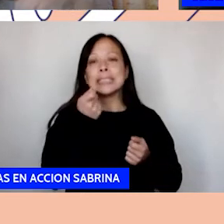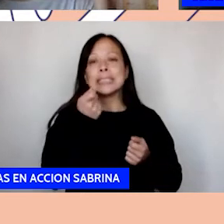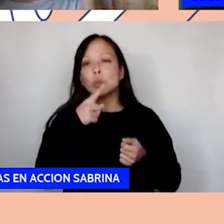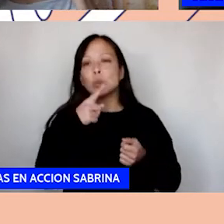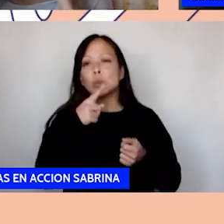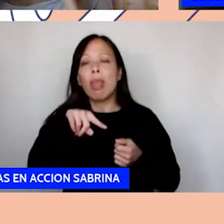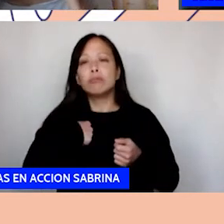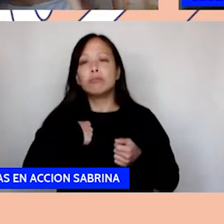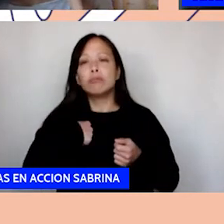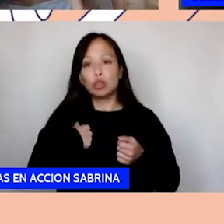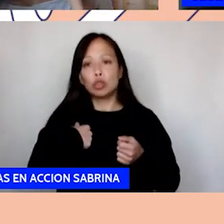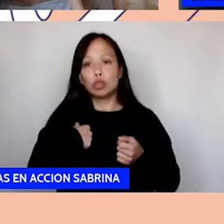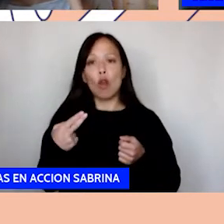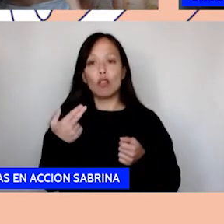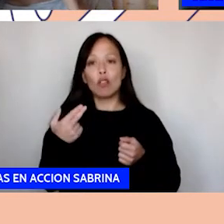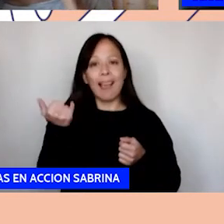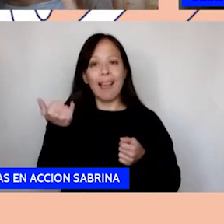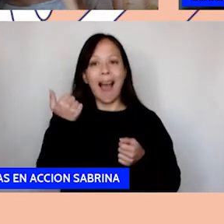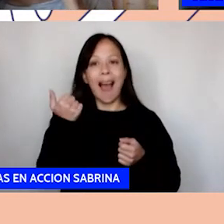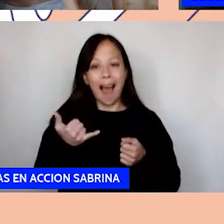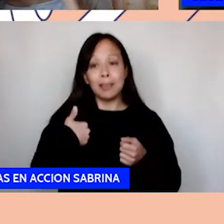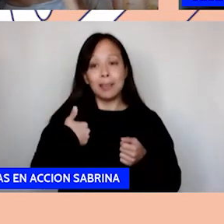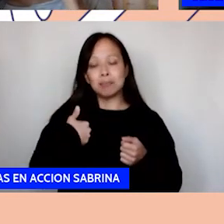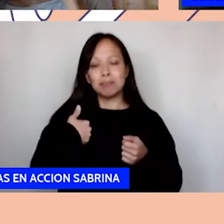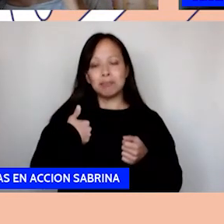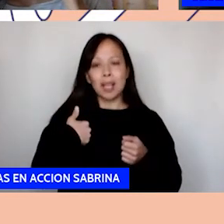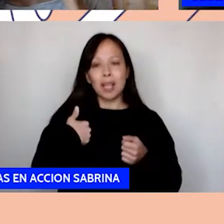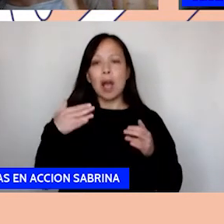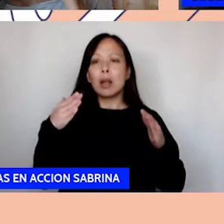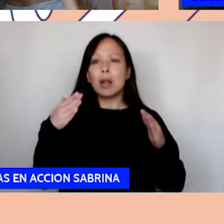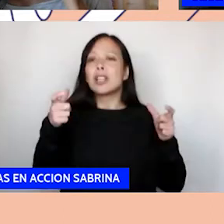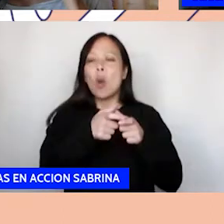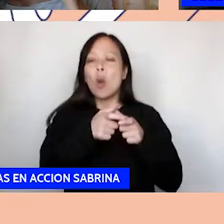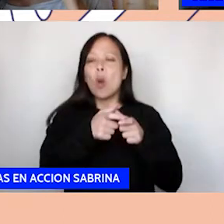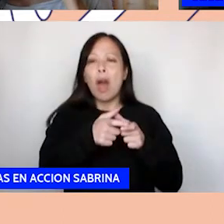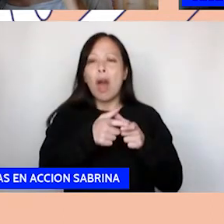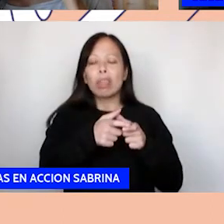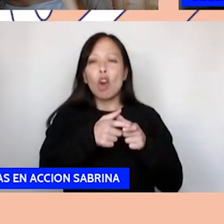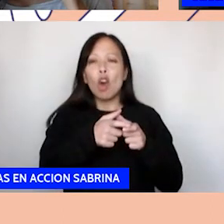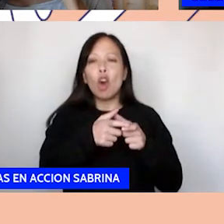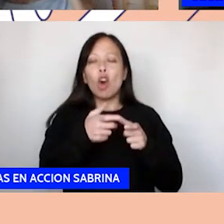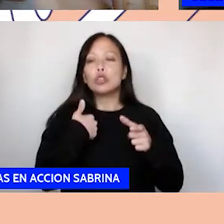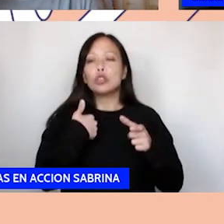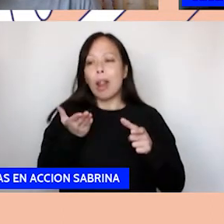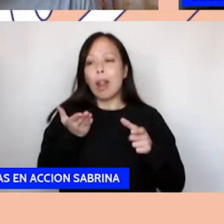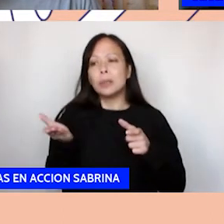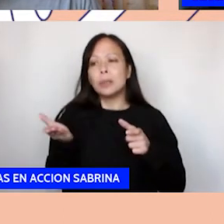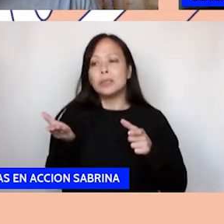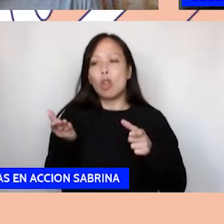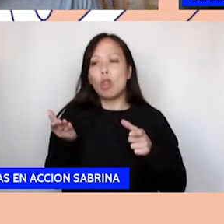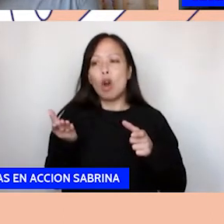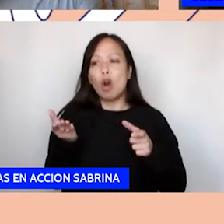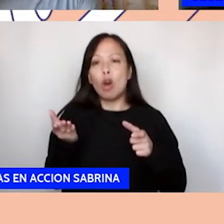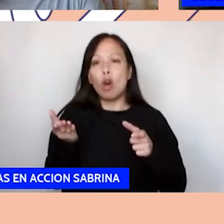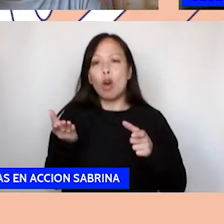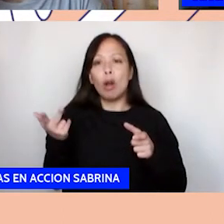pasado en muchos eventos que me dicen, yo les pido, tengamos una junta temprano, porque es cuando las niñas tienen clase y yo en la